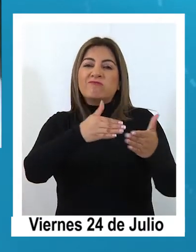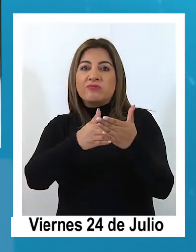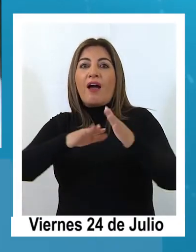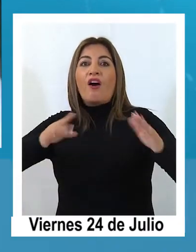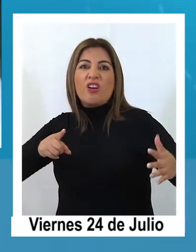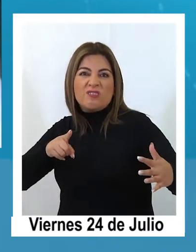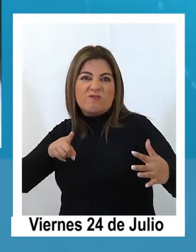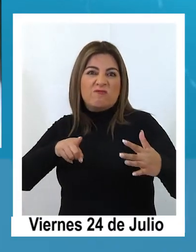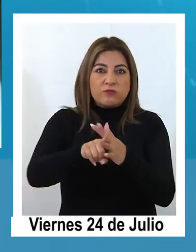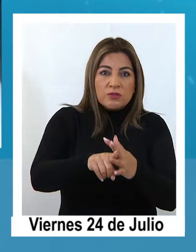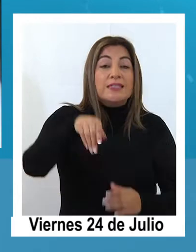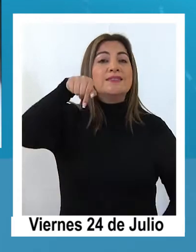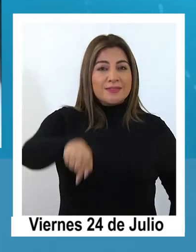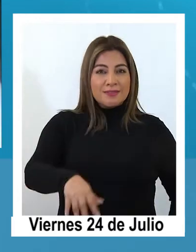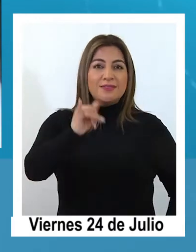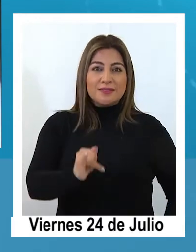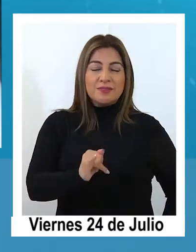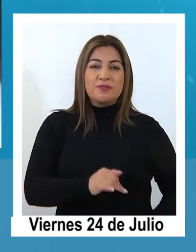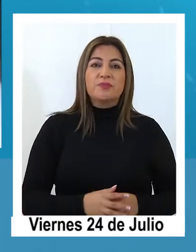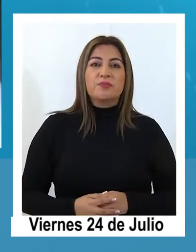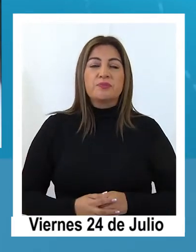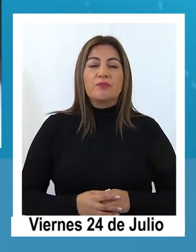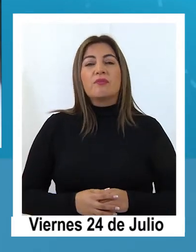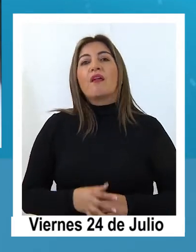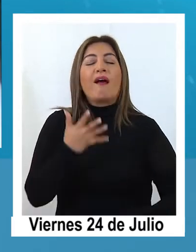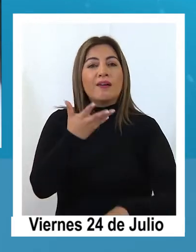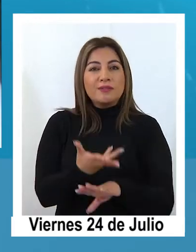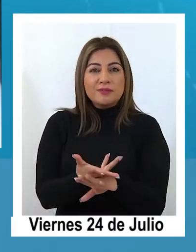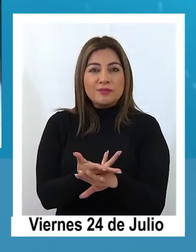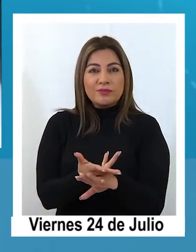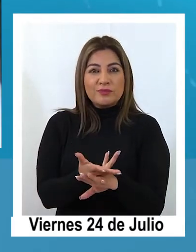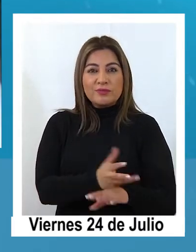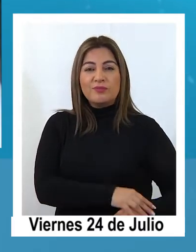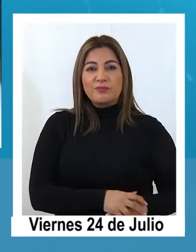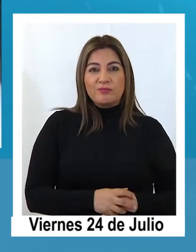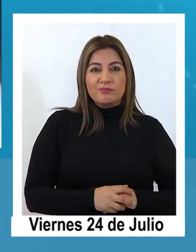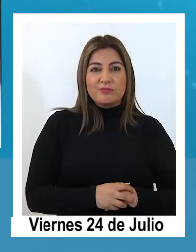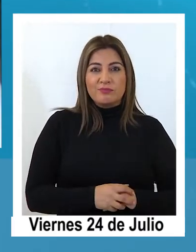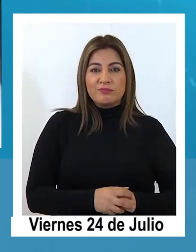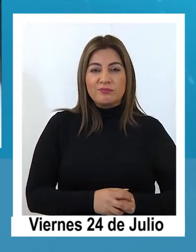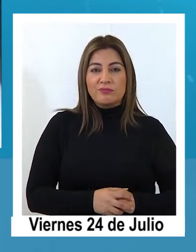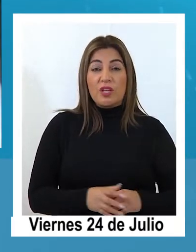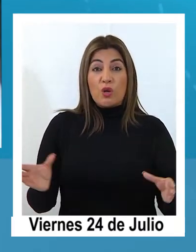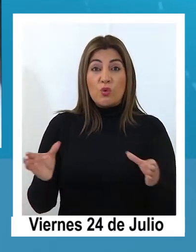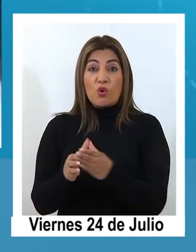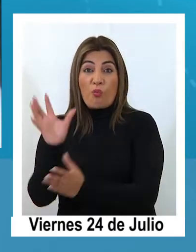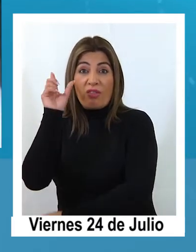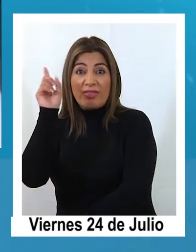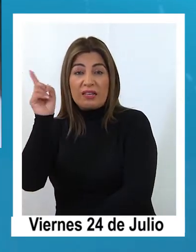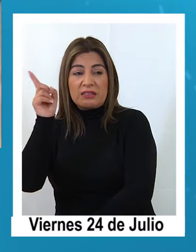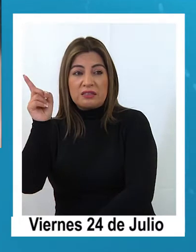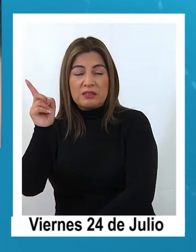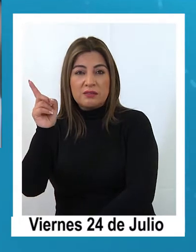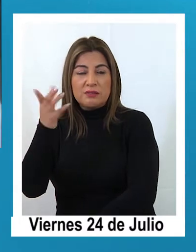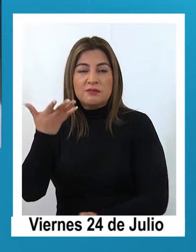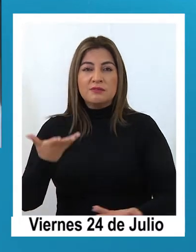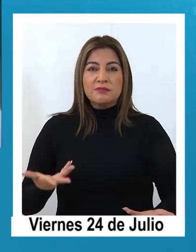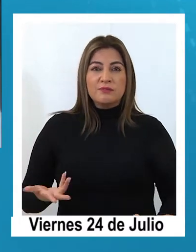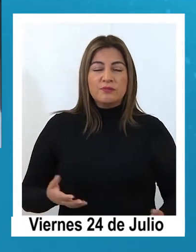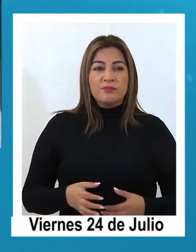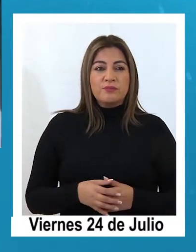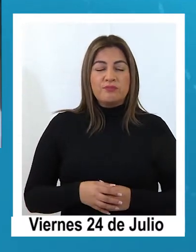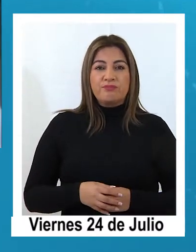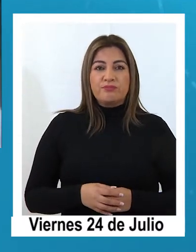Bueno, pero yo creo que sí ha habido, por parte de la derecha, una lectura